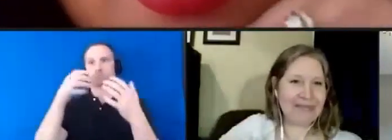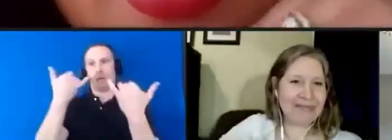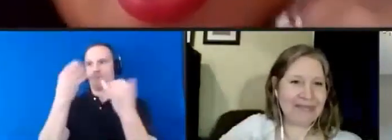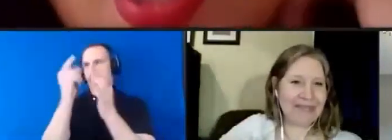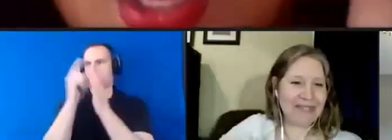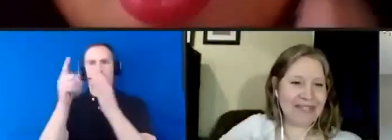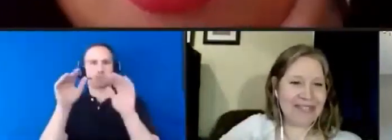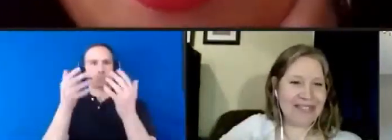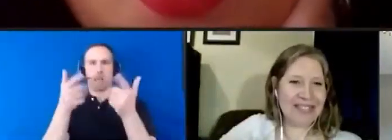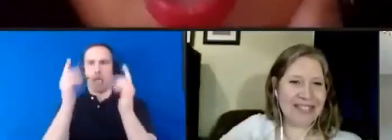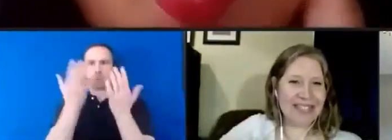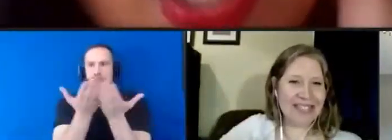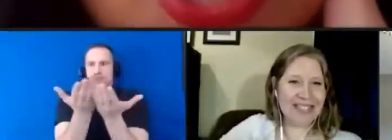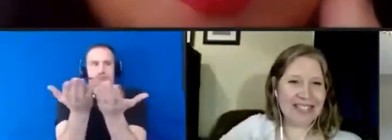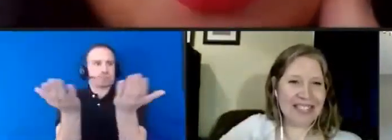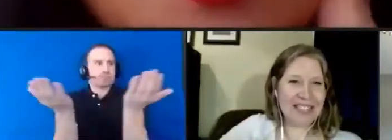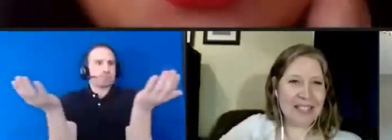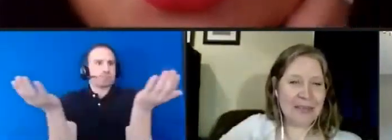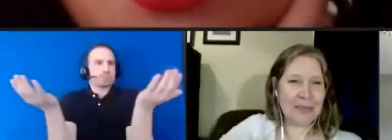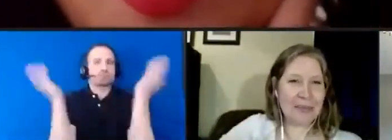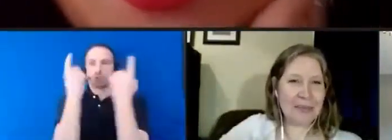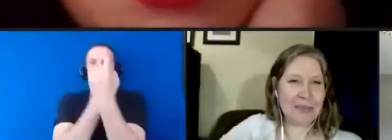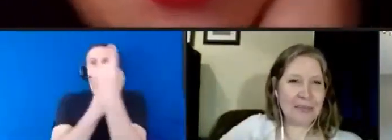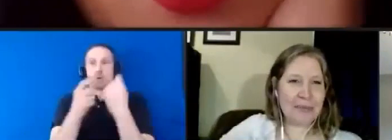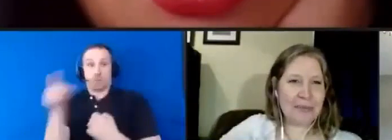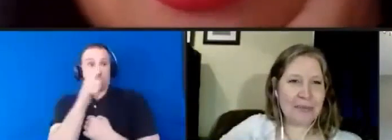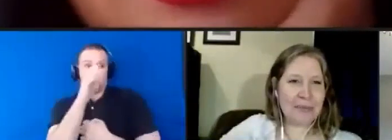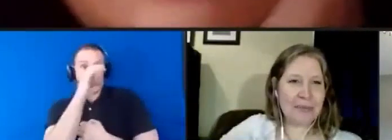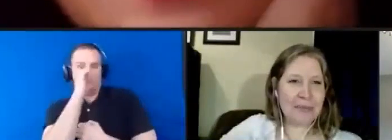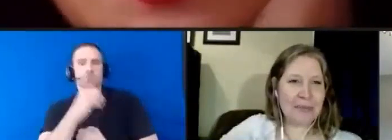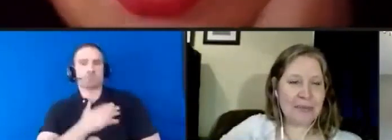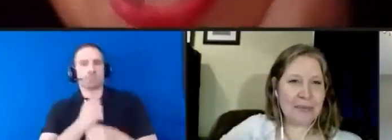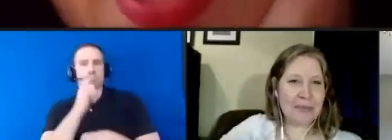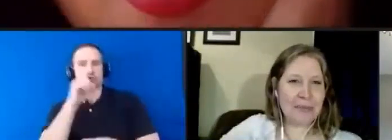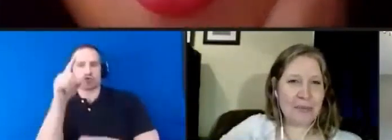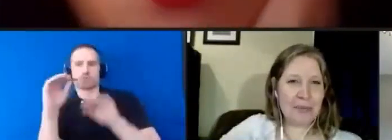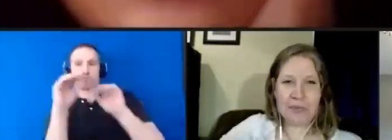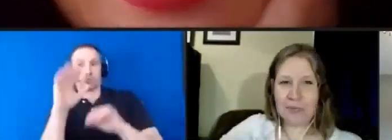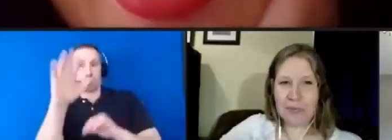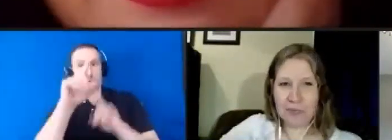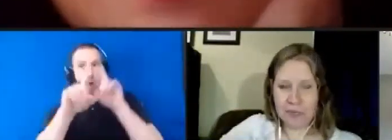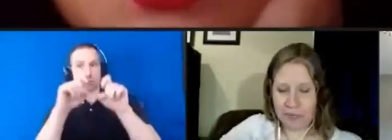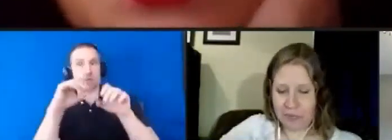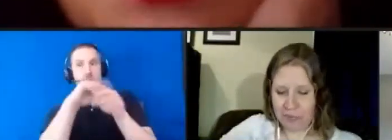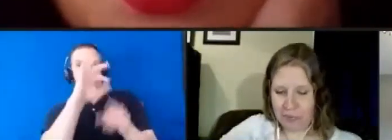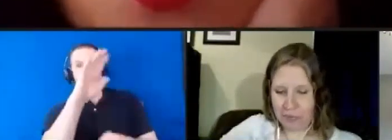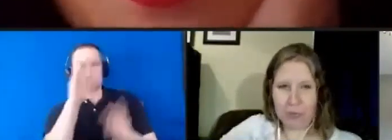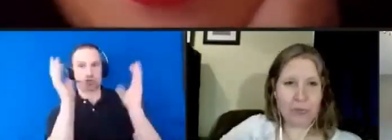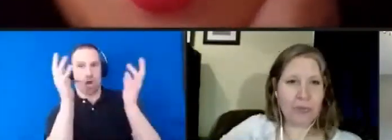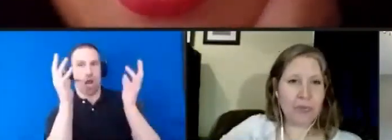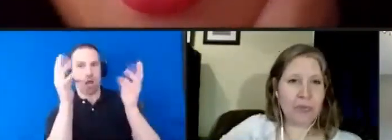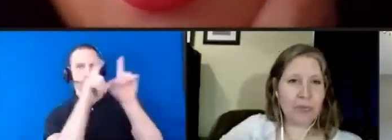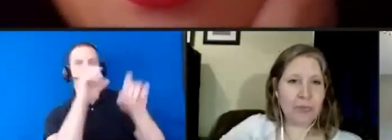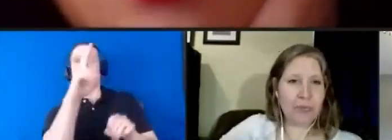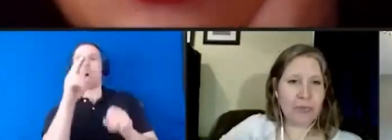piso cuando hagamos eso absolutamente maravilloso muchísimas gracias vamos a tomar unos cuantos